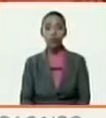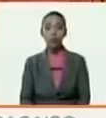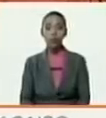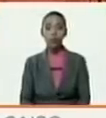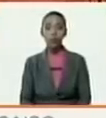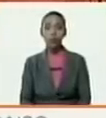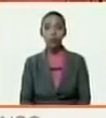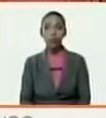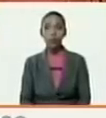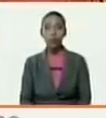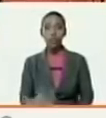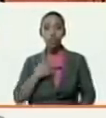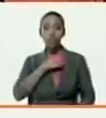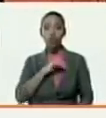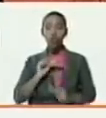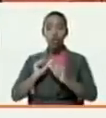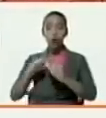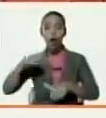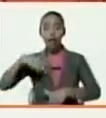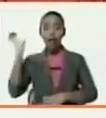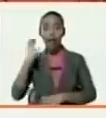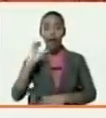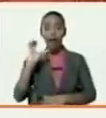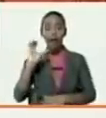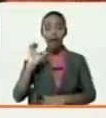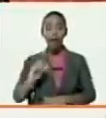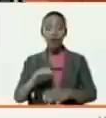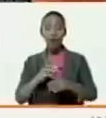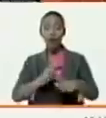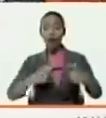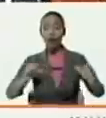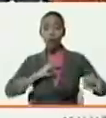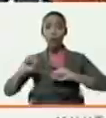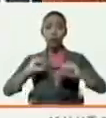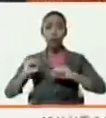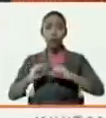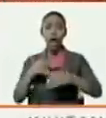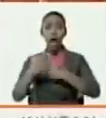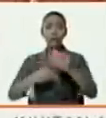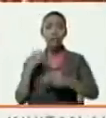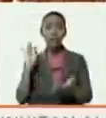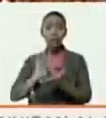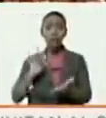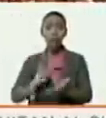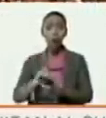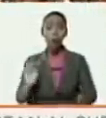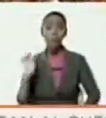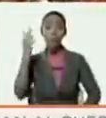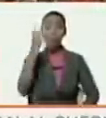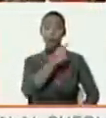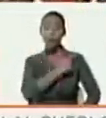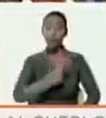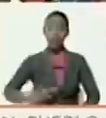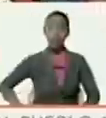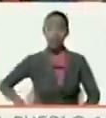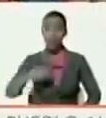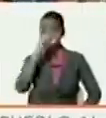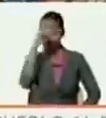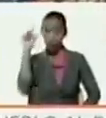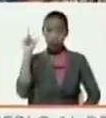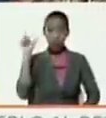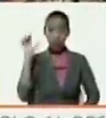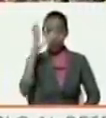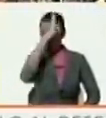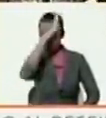Plaza Morelos de la ciudad de Caracas en esta gran movilización. Hace acto de presencia el primer vicepresidente del Partido Socialista Unido